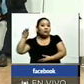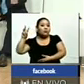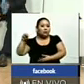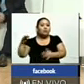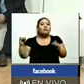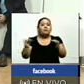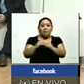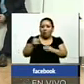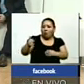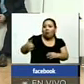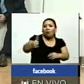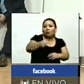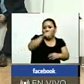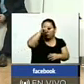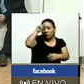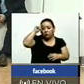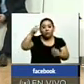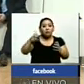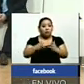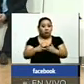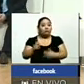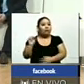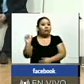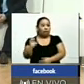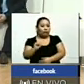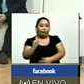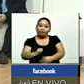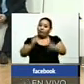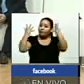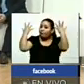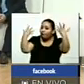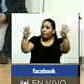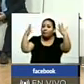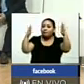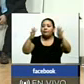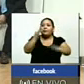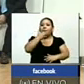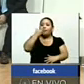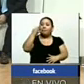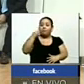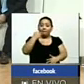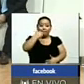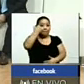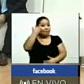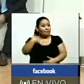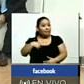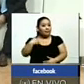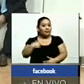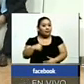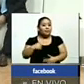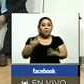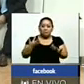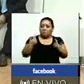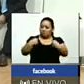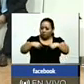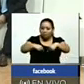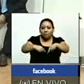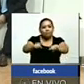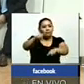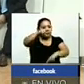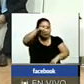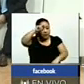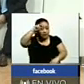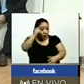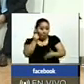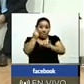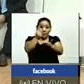de la labor de cada uno de nuestros compañeros. Por supuesto, muchísimas felicidades, de verdad que estamos muy orgullosos, esperamos que sigan cosechando muchos